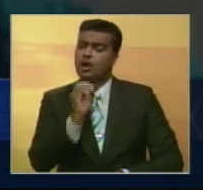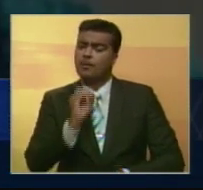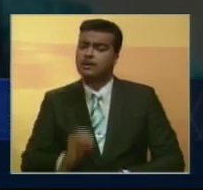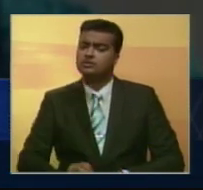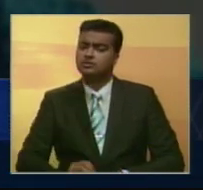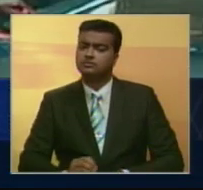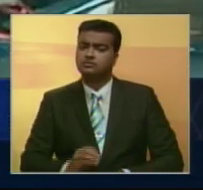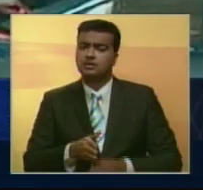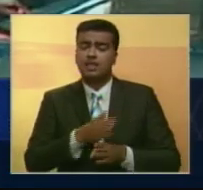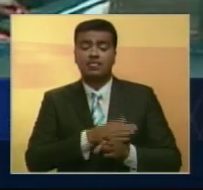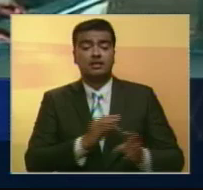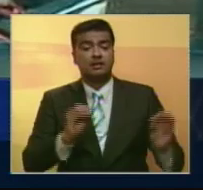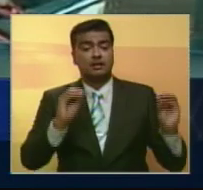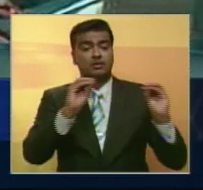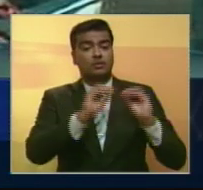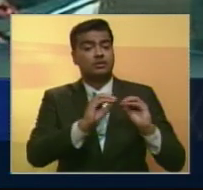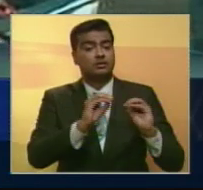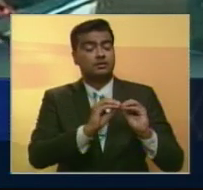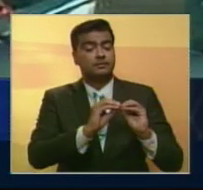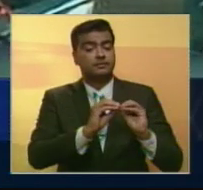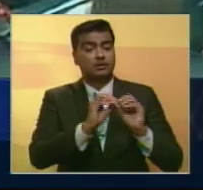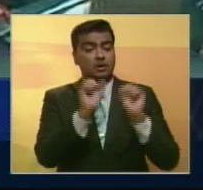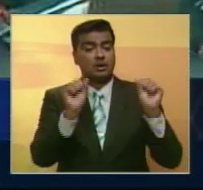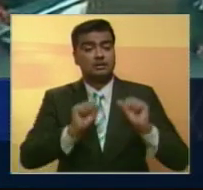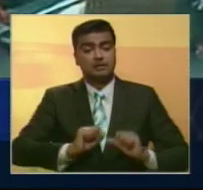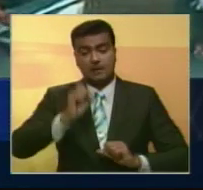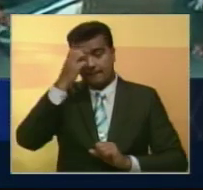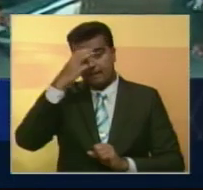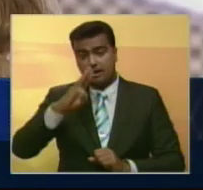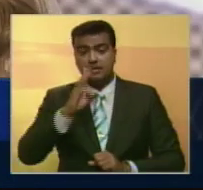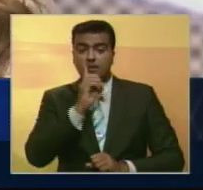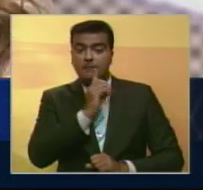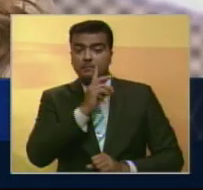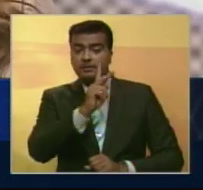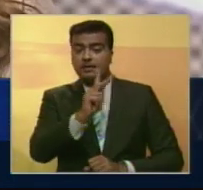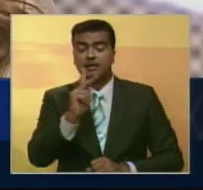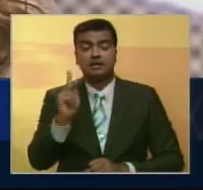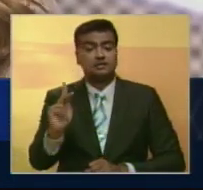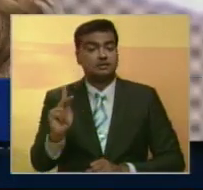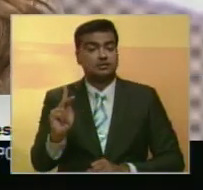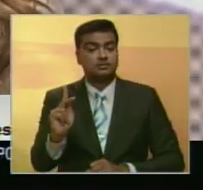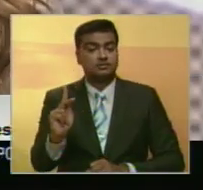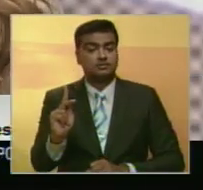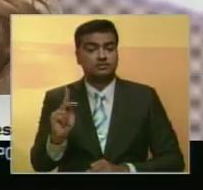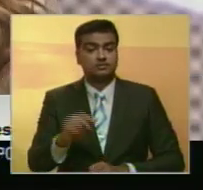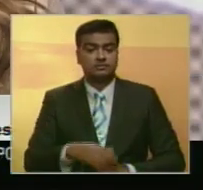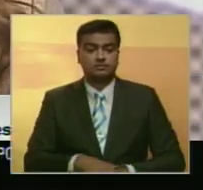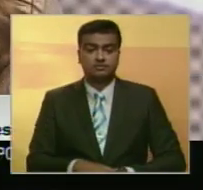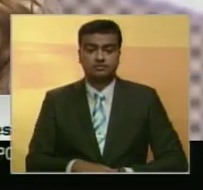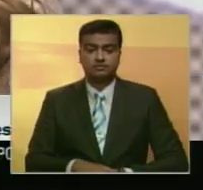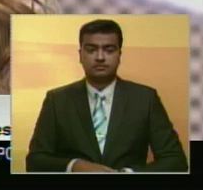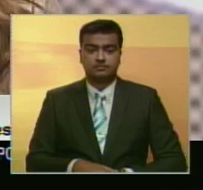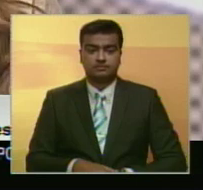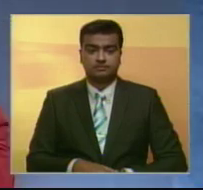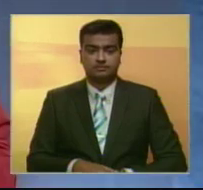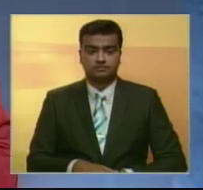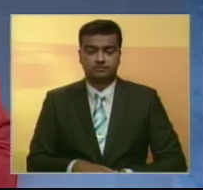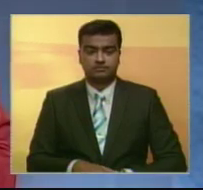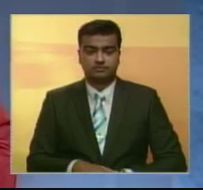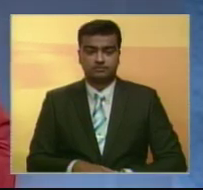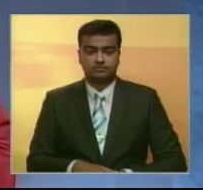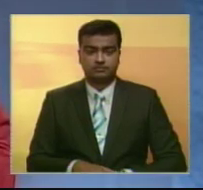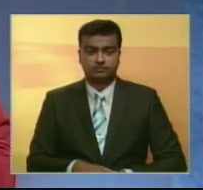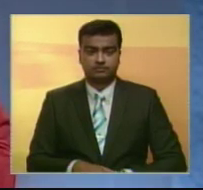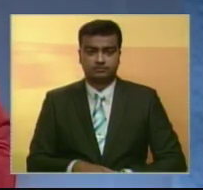realizada antes del encuentro que sostuvo con la actriz mexicana Kate del Castillo y con el actor estadounidense Sean Penn.